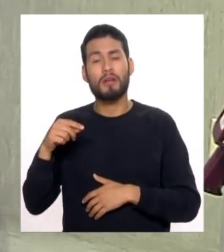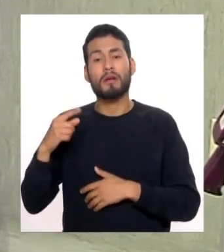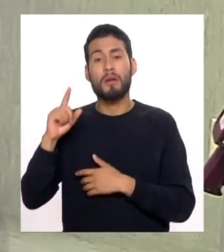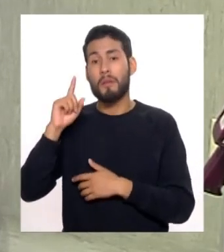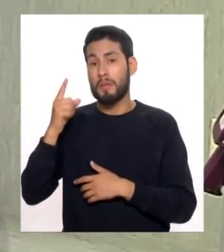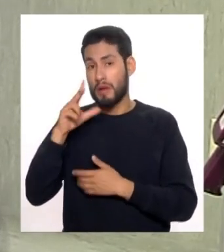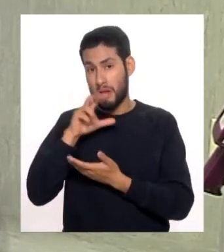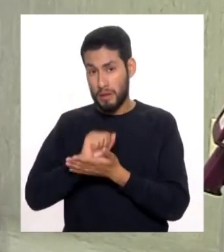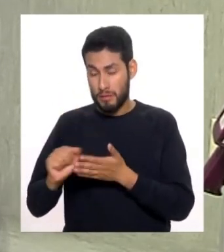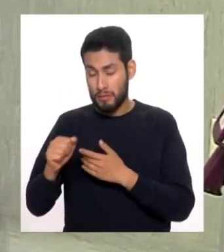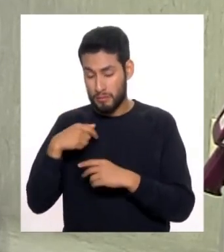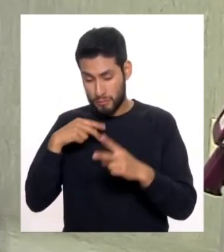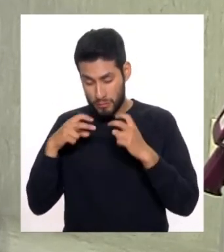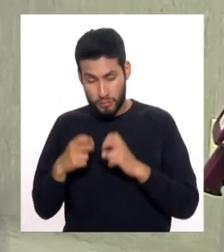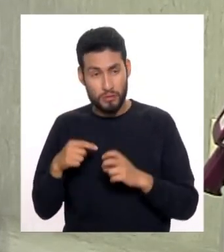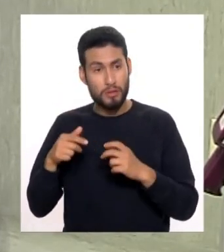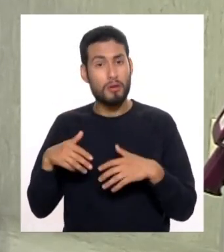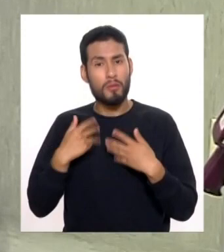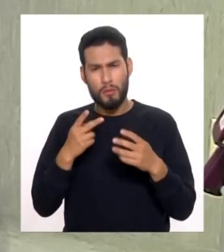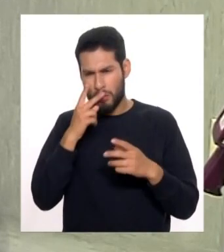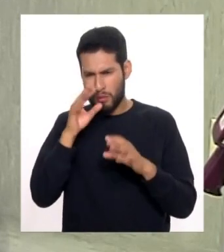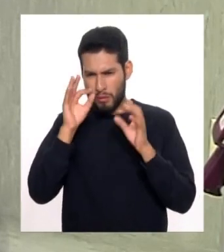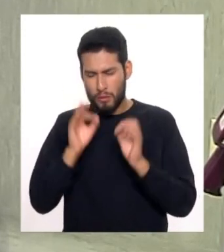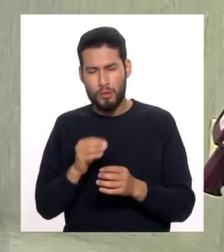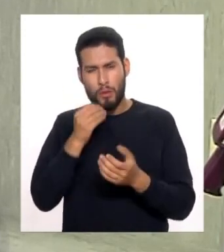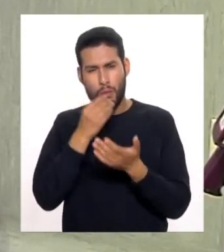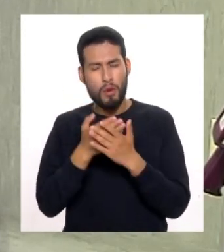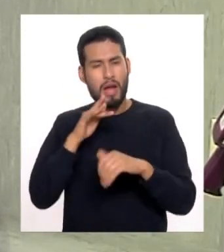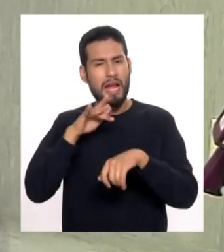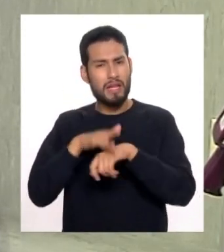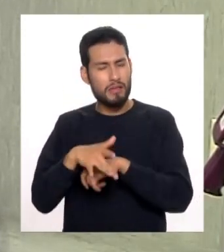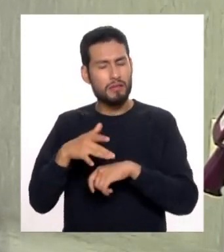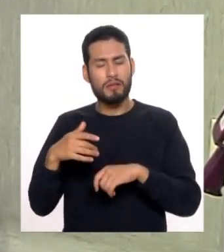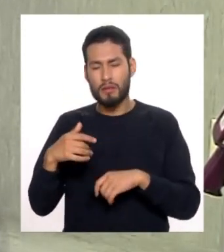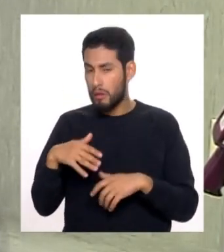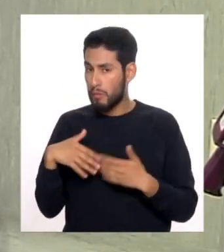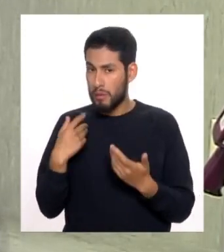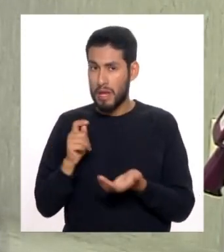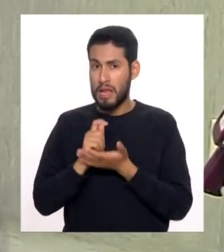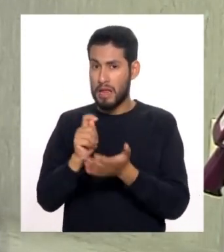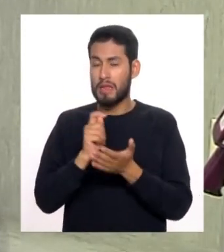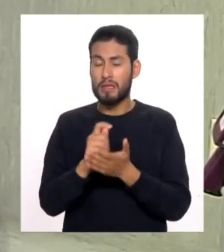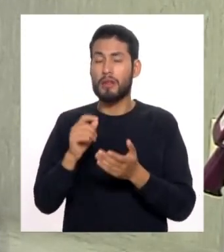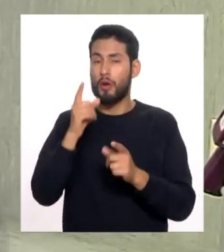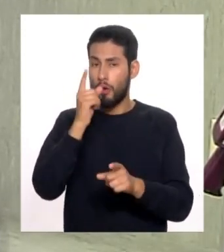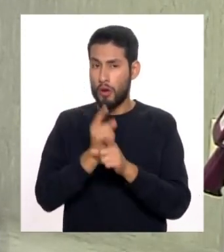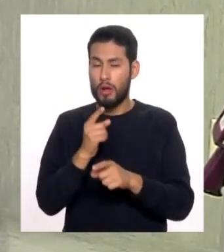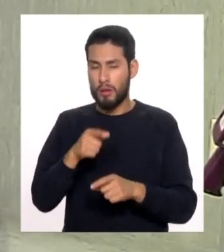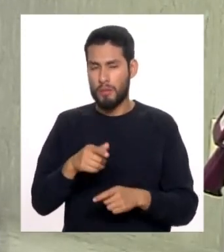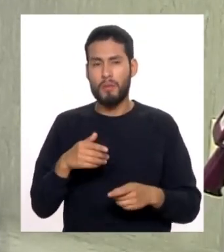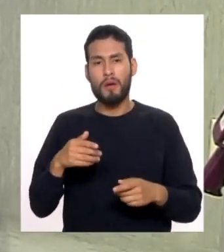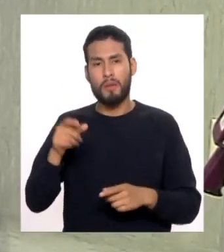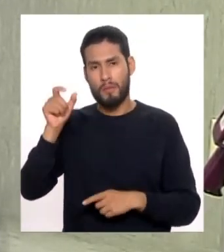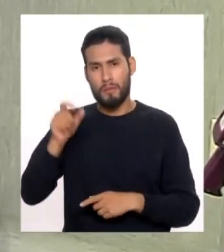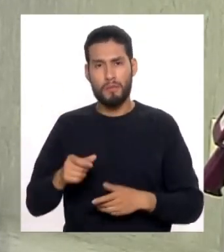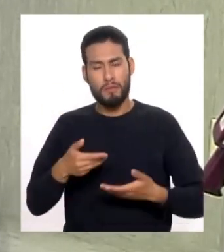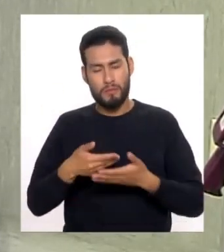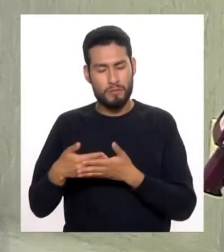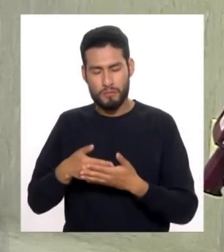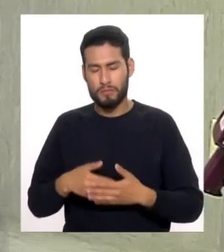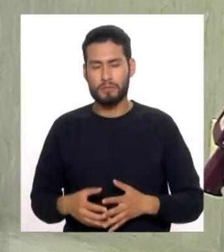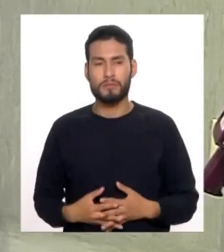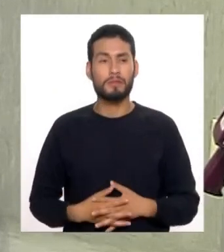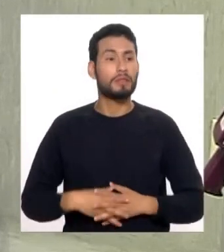trimestre, para poder dar justamente un diagnóstico oportuno y poder dar el tratamiento debido a la paciente, ¿no? Claro, y además